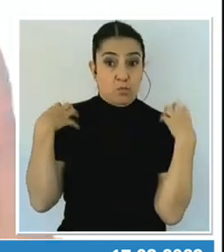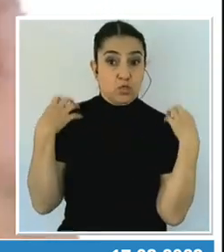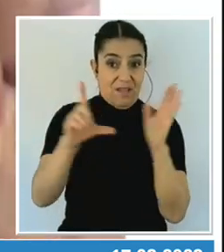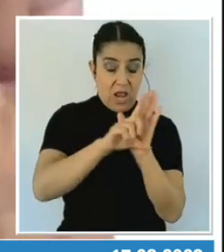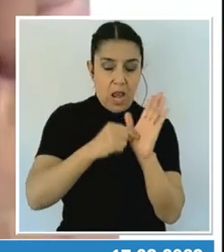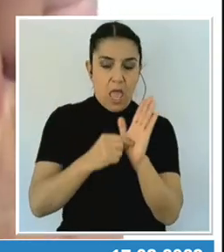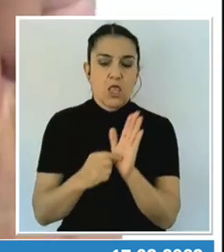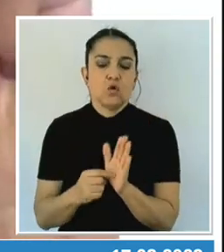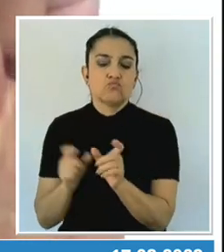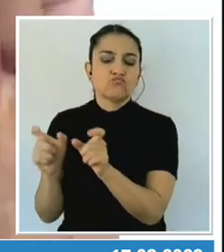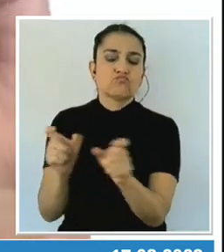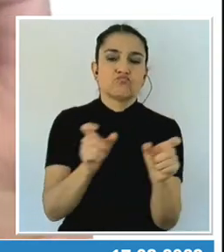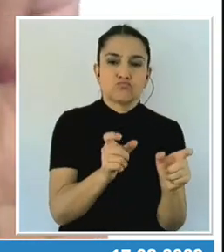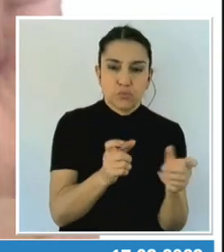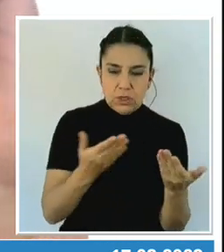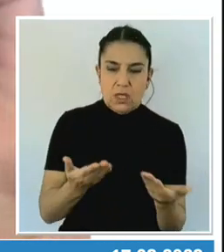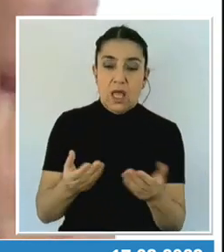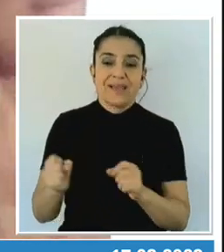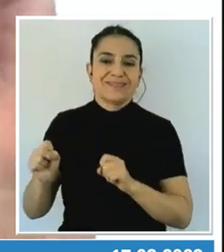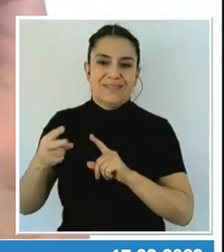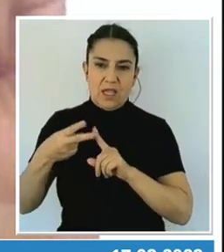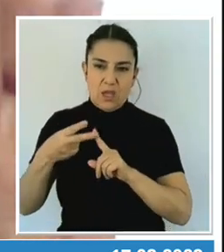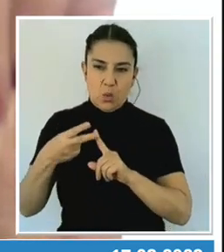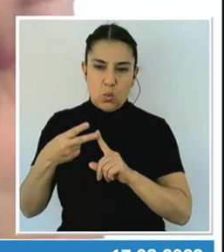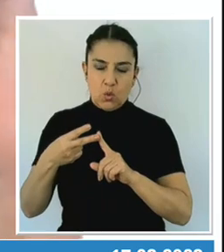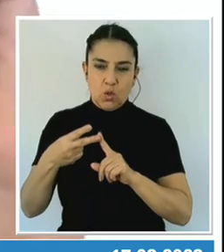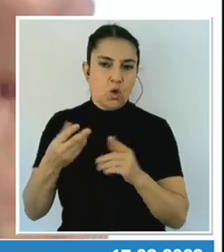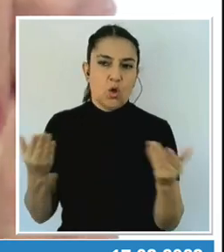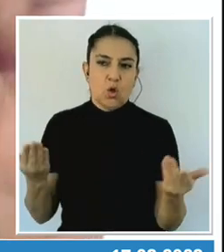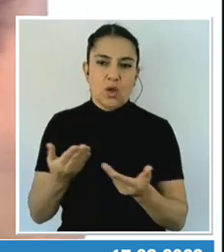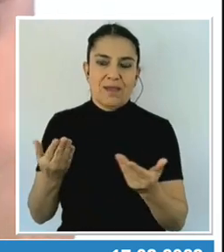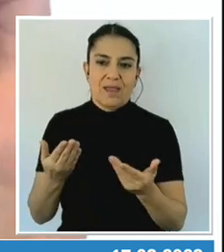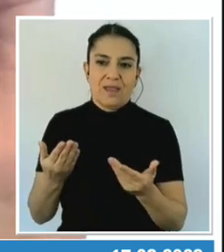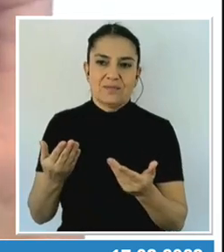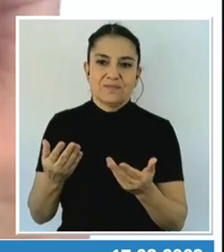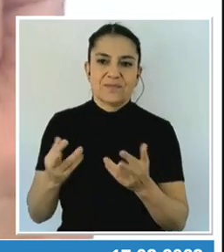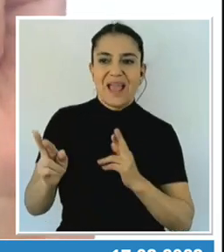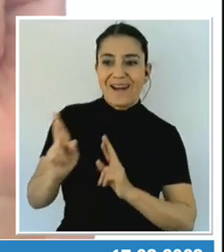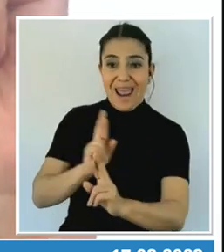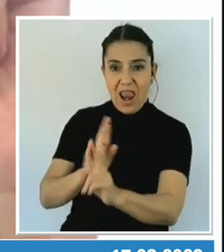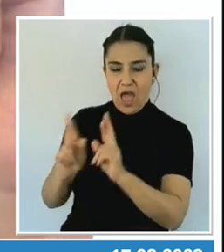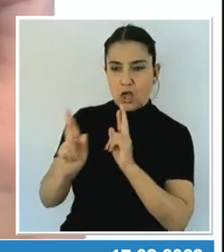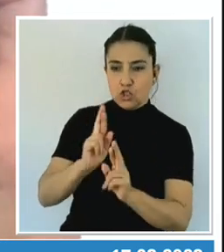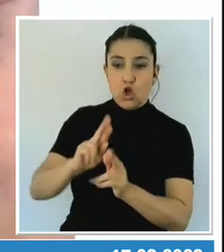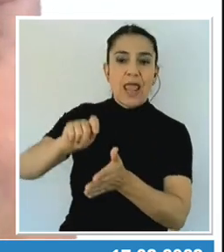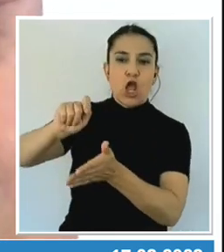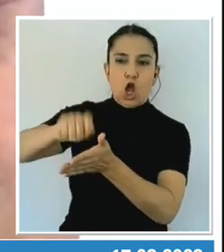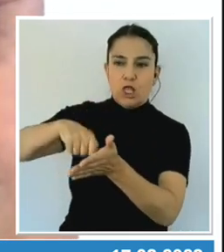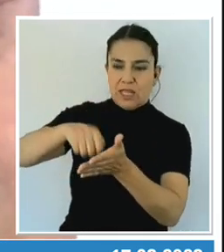segundo se proyectaría a la dimensión de las relaciones contractuales entre privados.